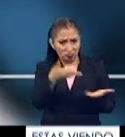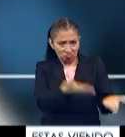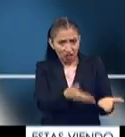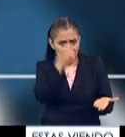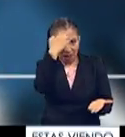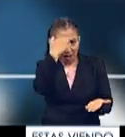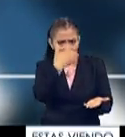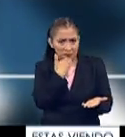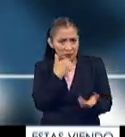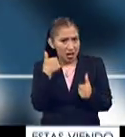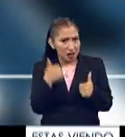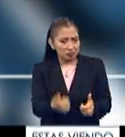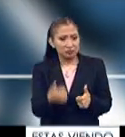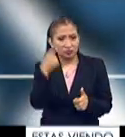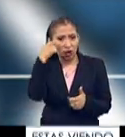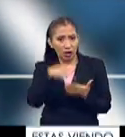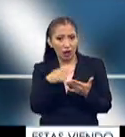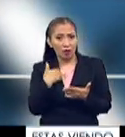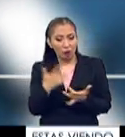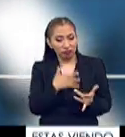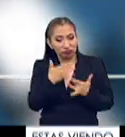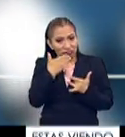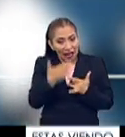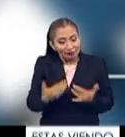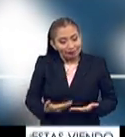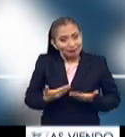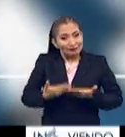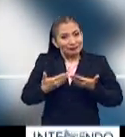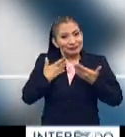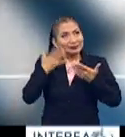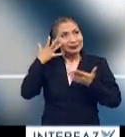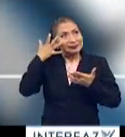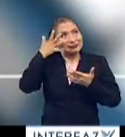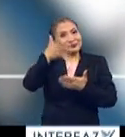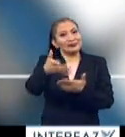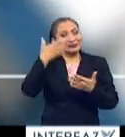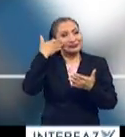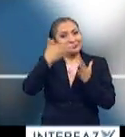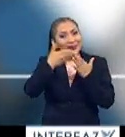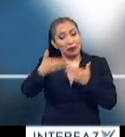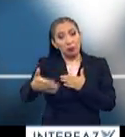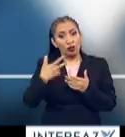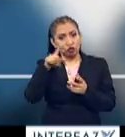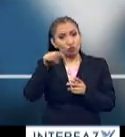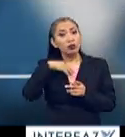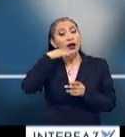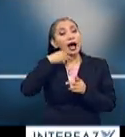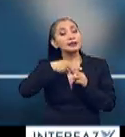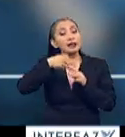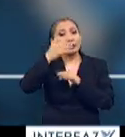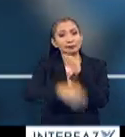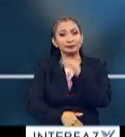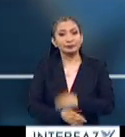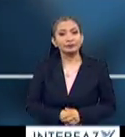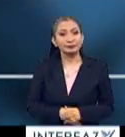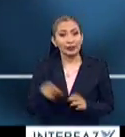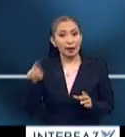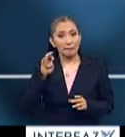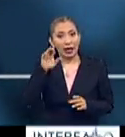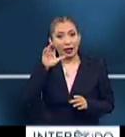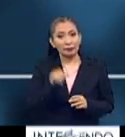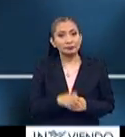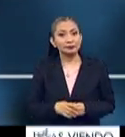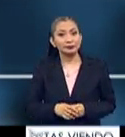obviamente, la experiencia. Creo que te deja mucho finalmente a lo largo del tiempo y no te das cuenta hasta que la terminas, la